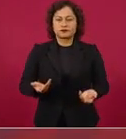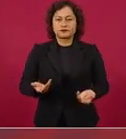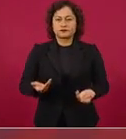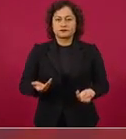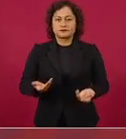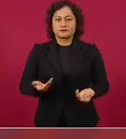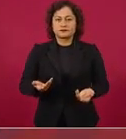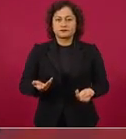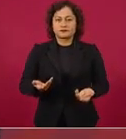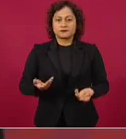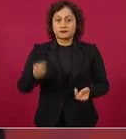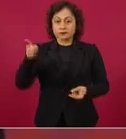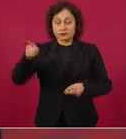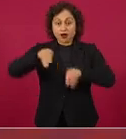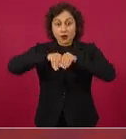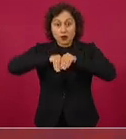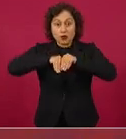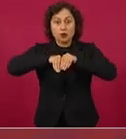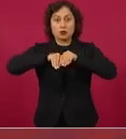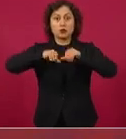y despertó un odio